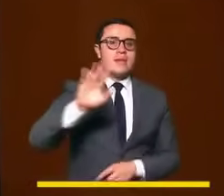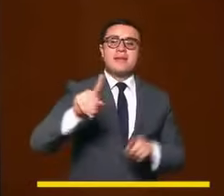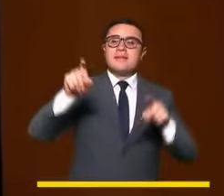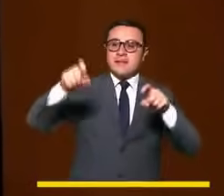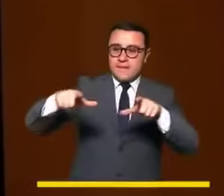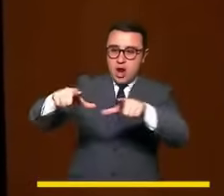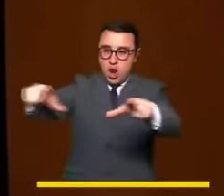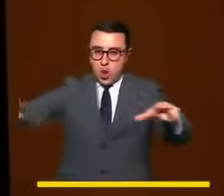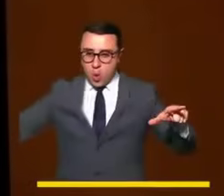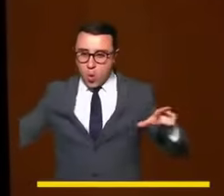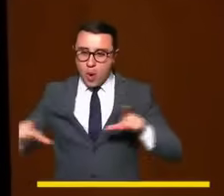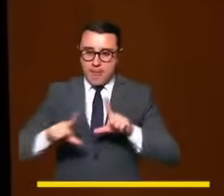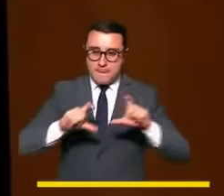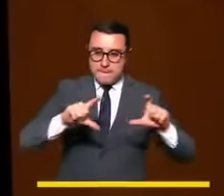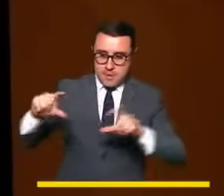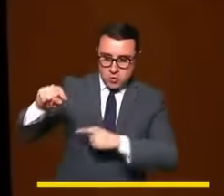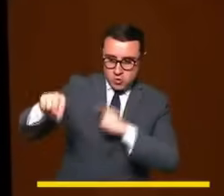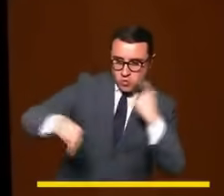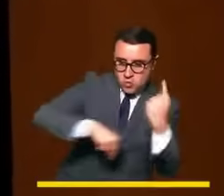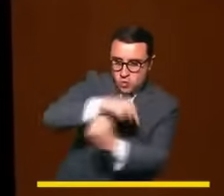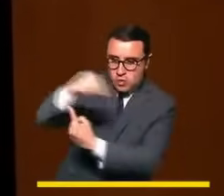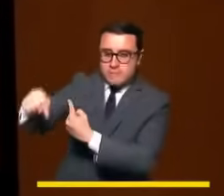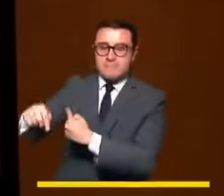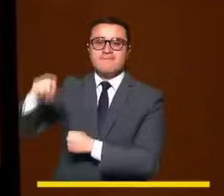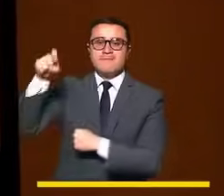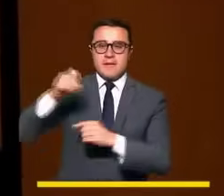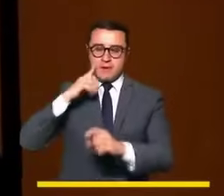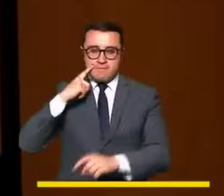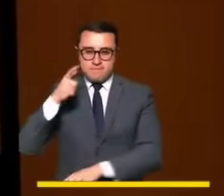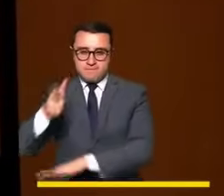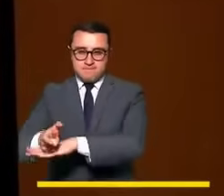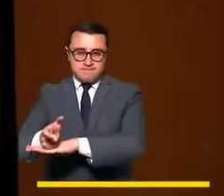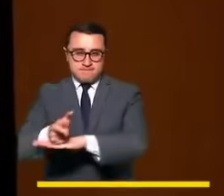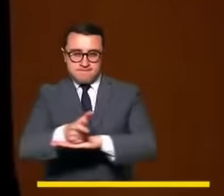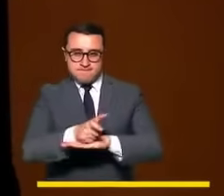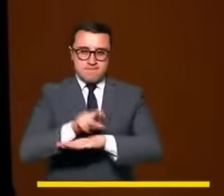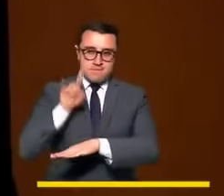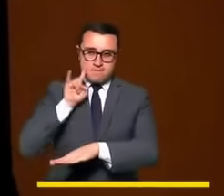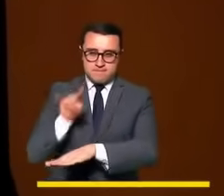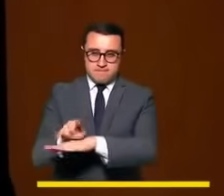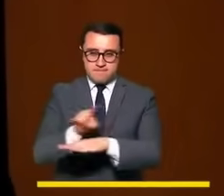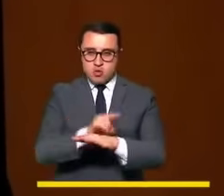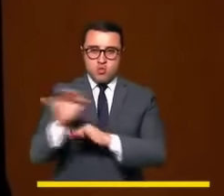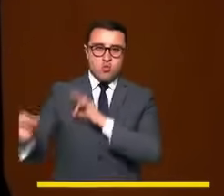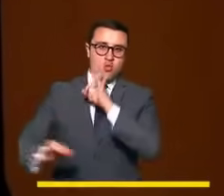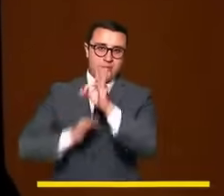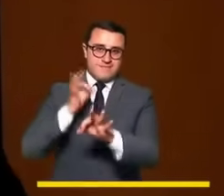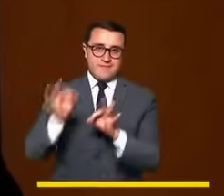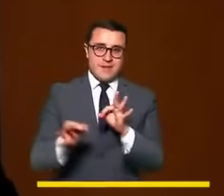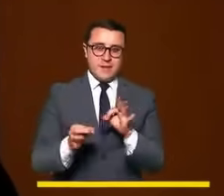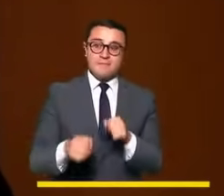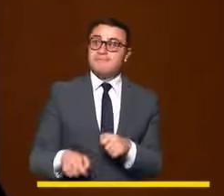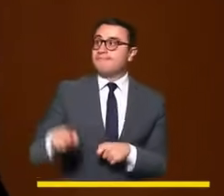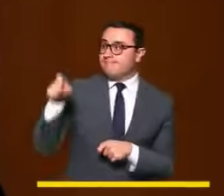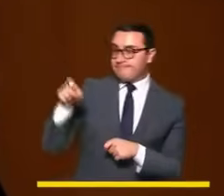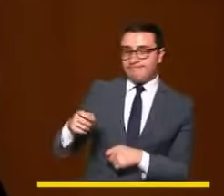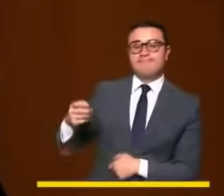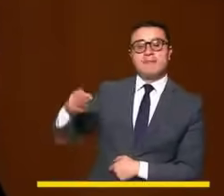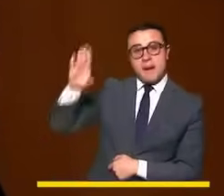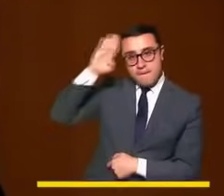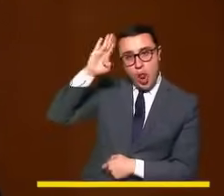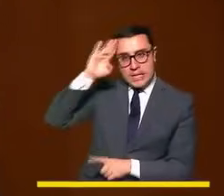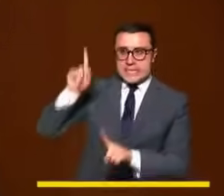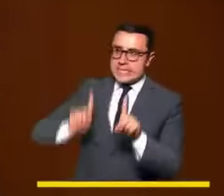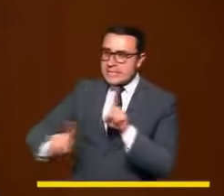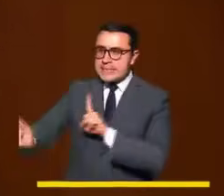zonas. Y aquí nos implica una inversión, una concentración, una intencionalidad,